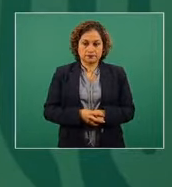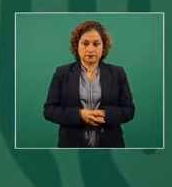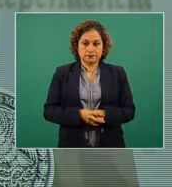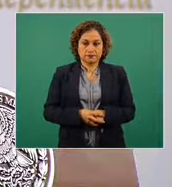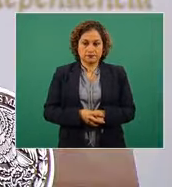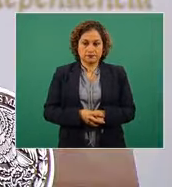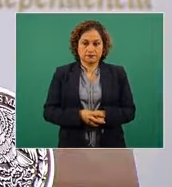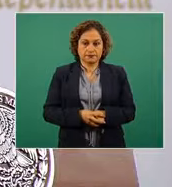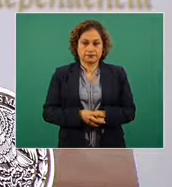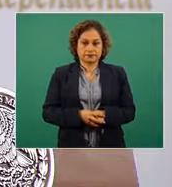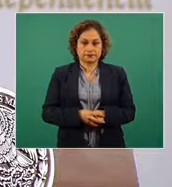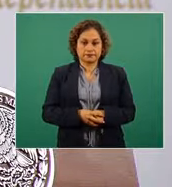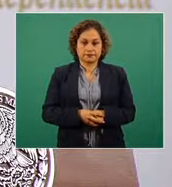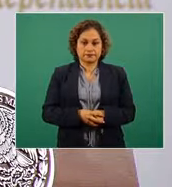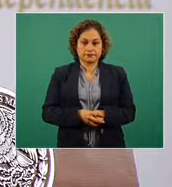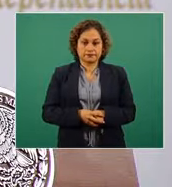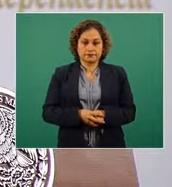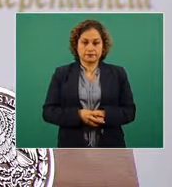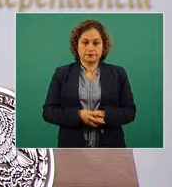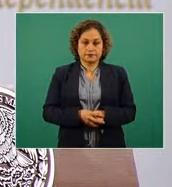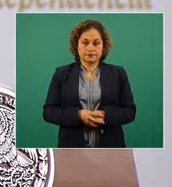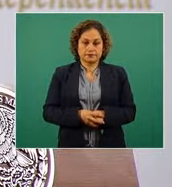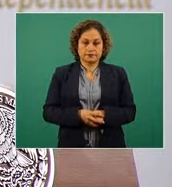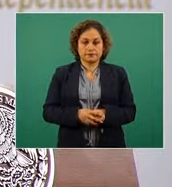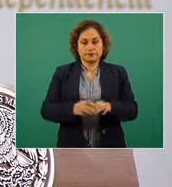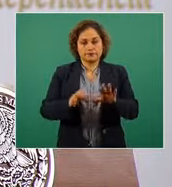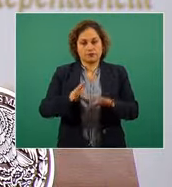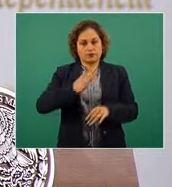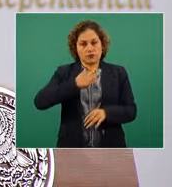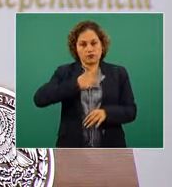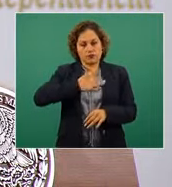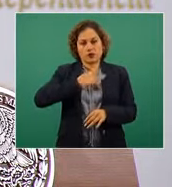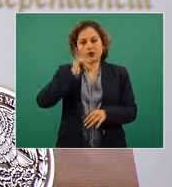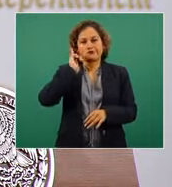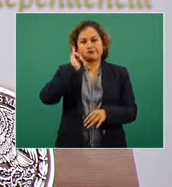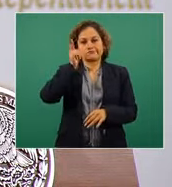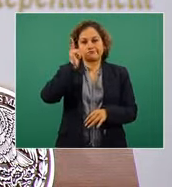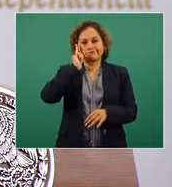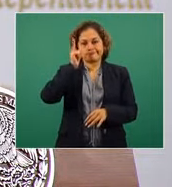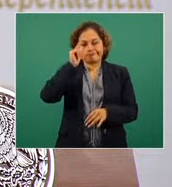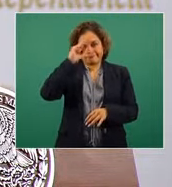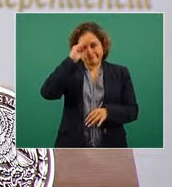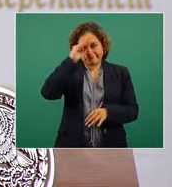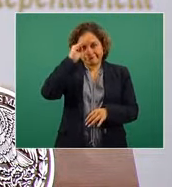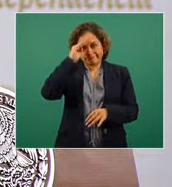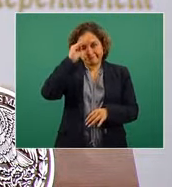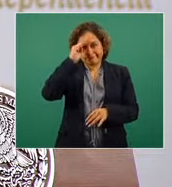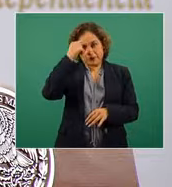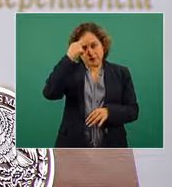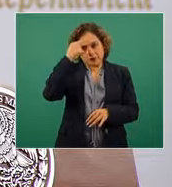desearía, pues, para todos que les